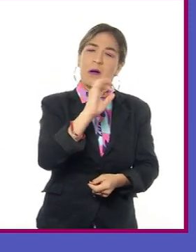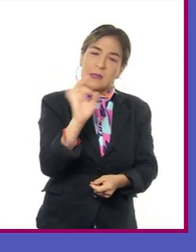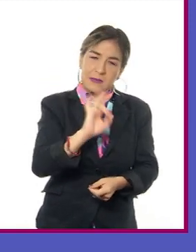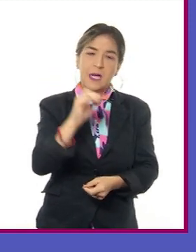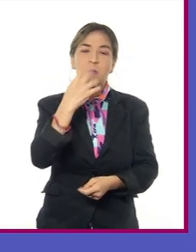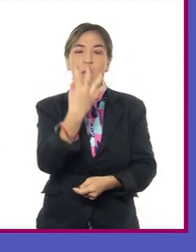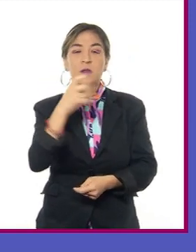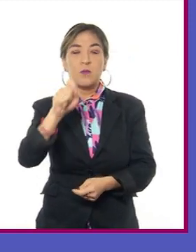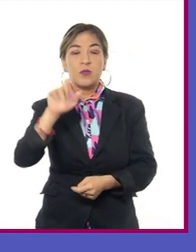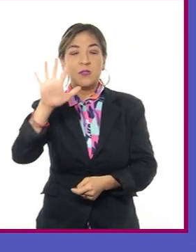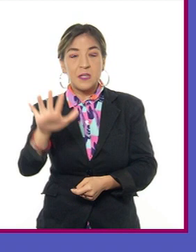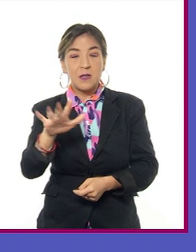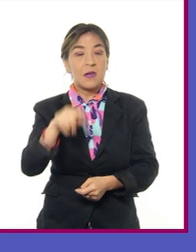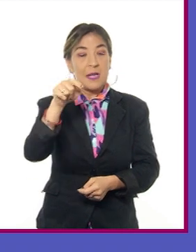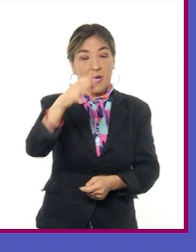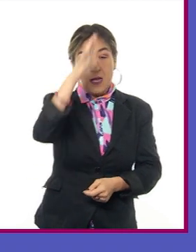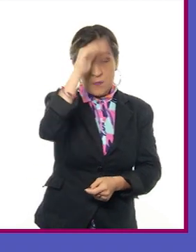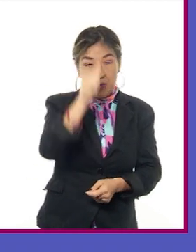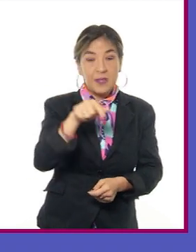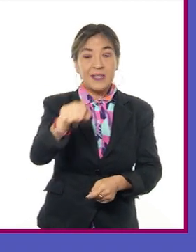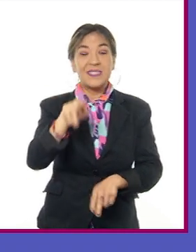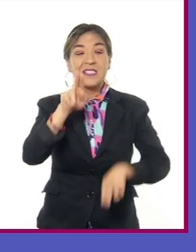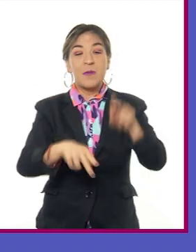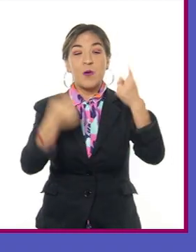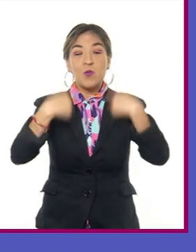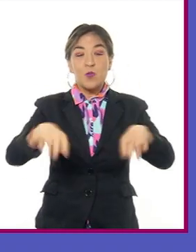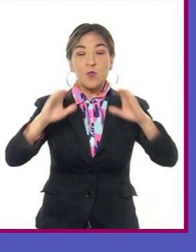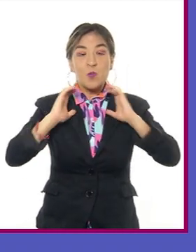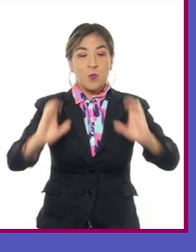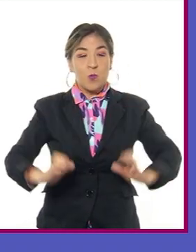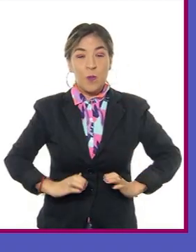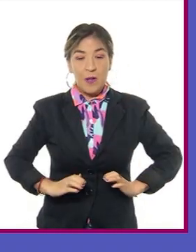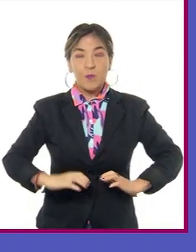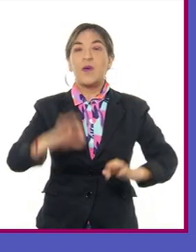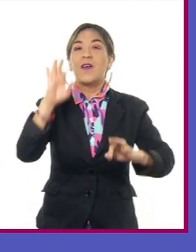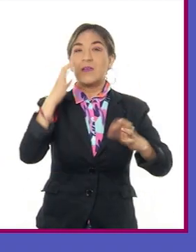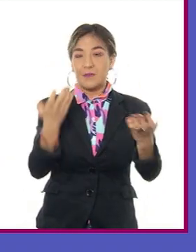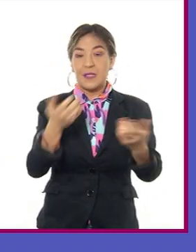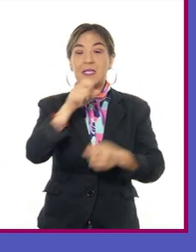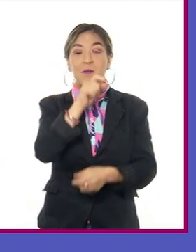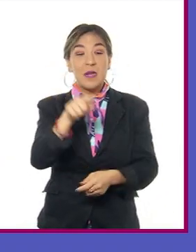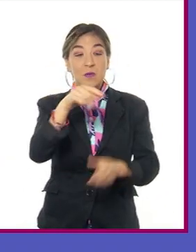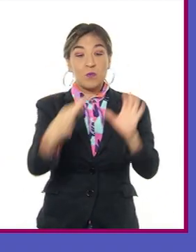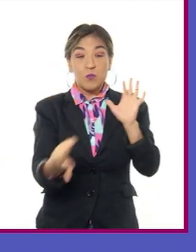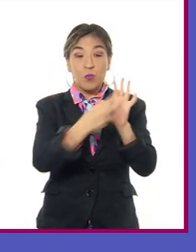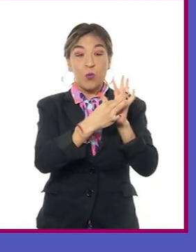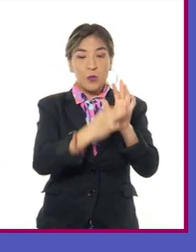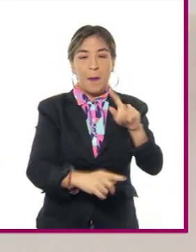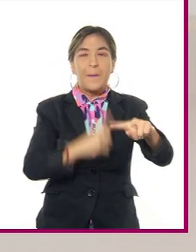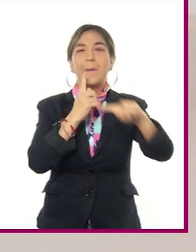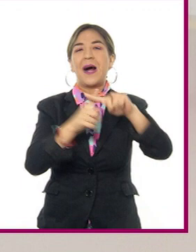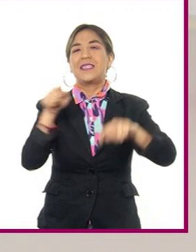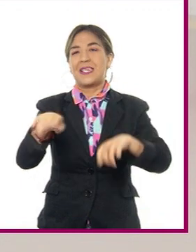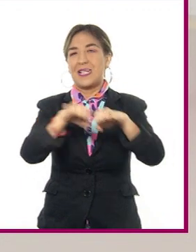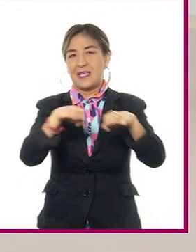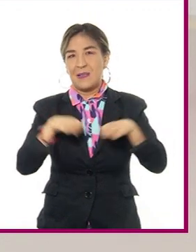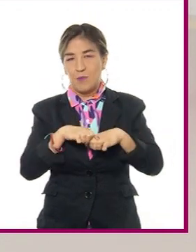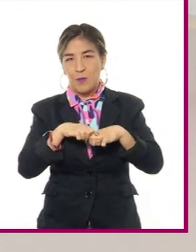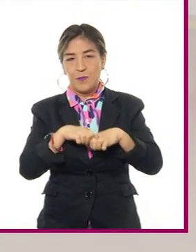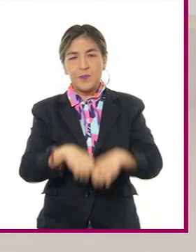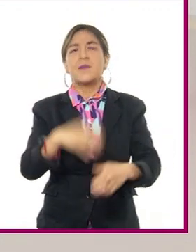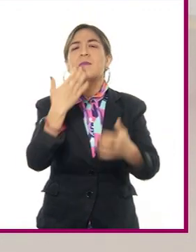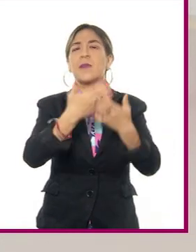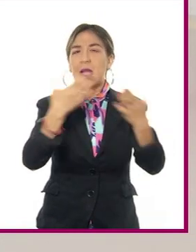de acuerdo con su nivel de función física. Estos puntos se suman luego a los del equipo.